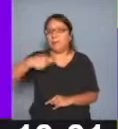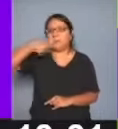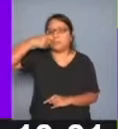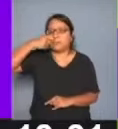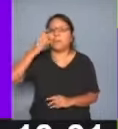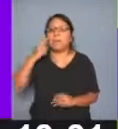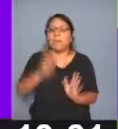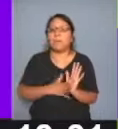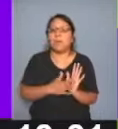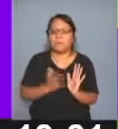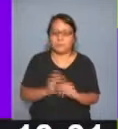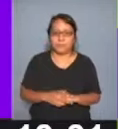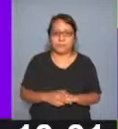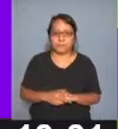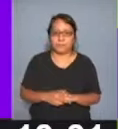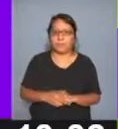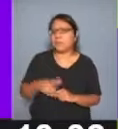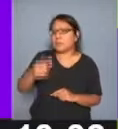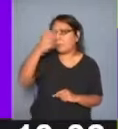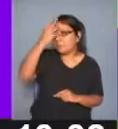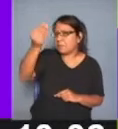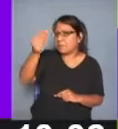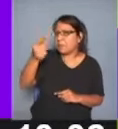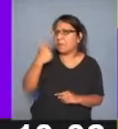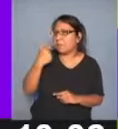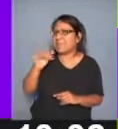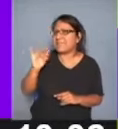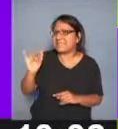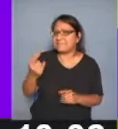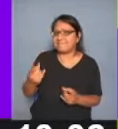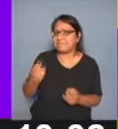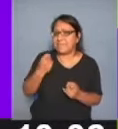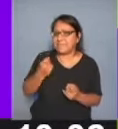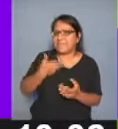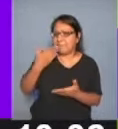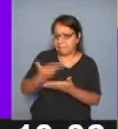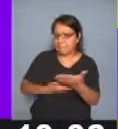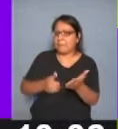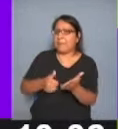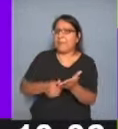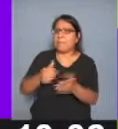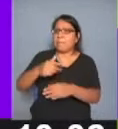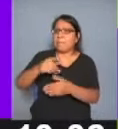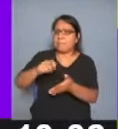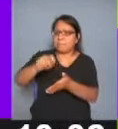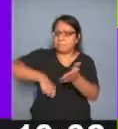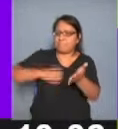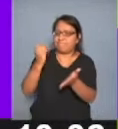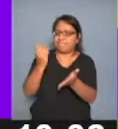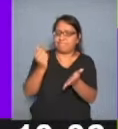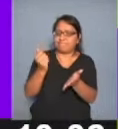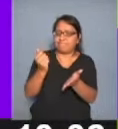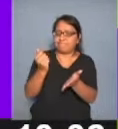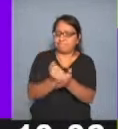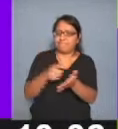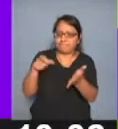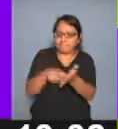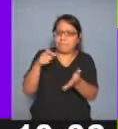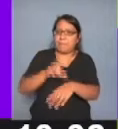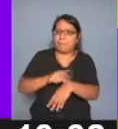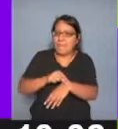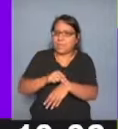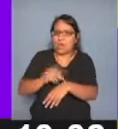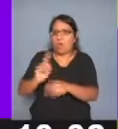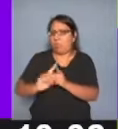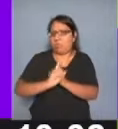horas. Pisa, ¿y es necesario tener un pedido médico para hacerse el hisopado o presentando síntomas ya puedo ir a hacerme el test?